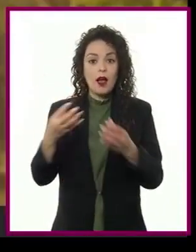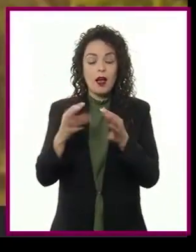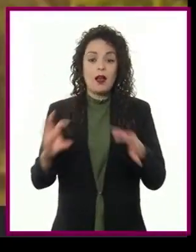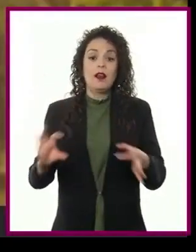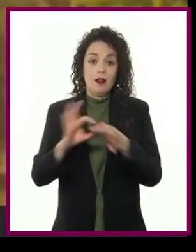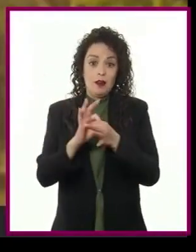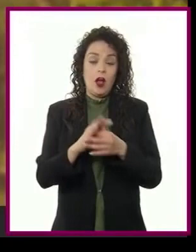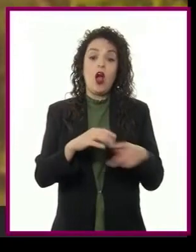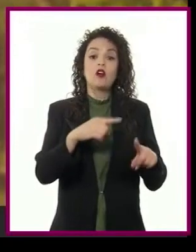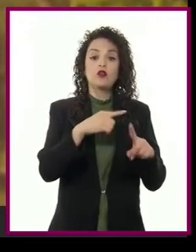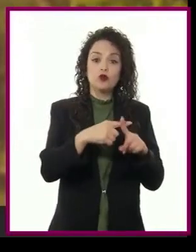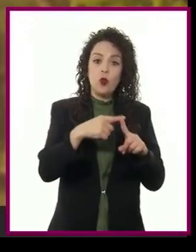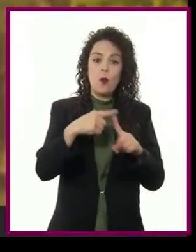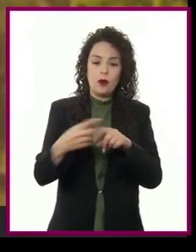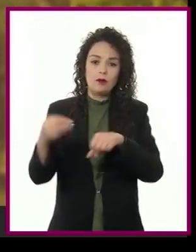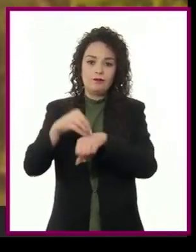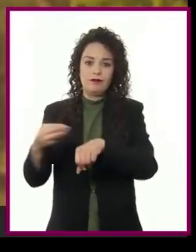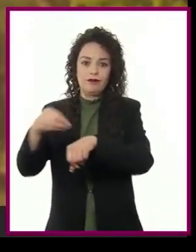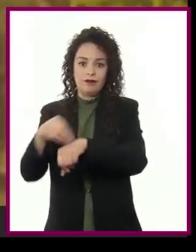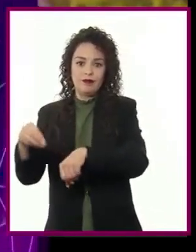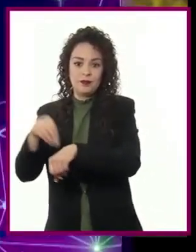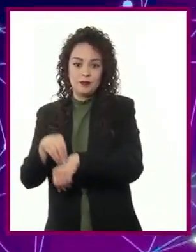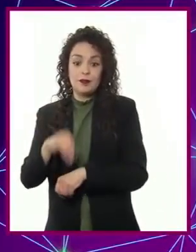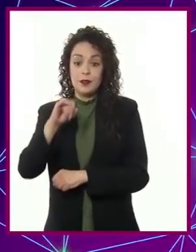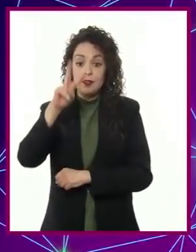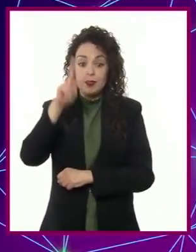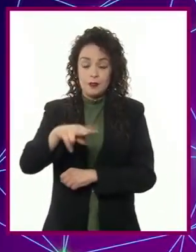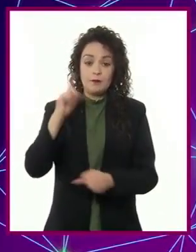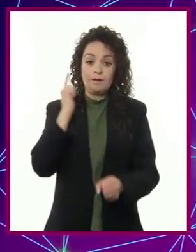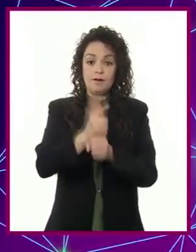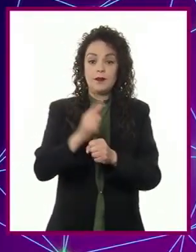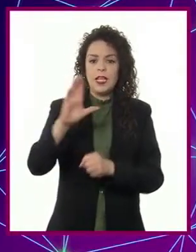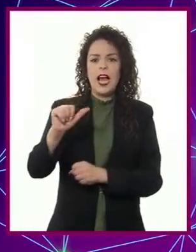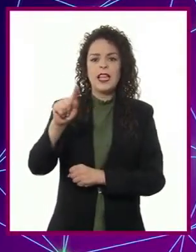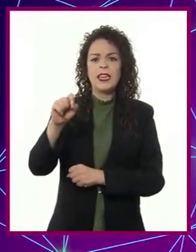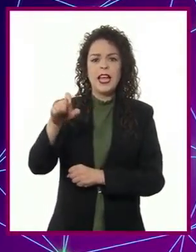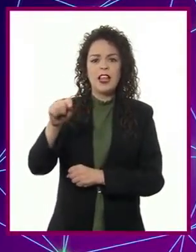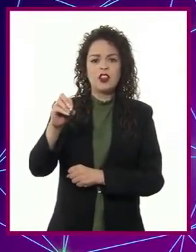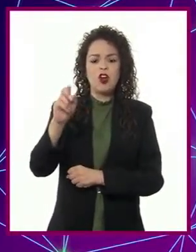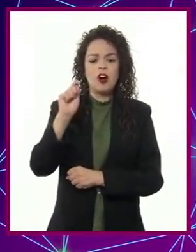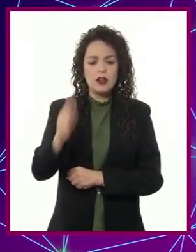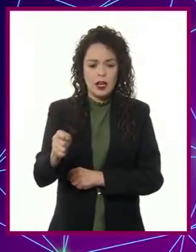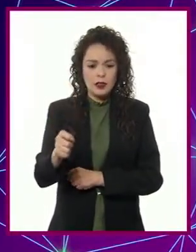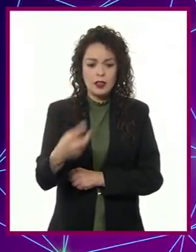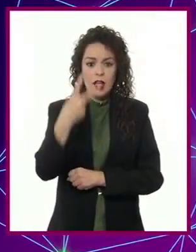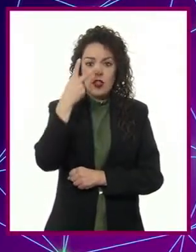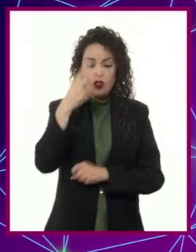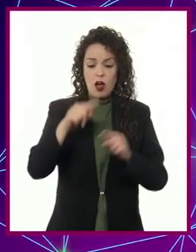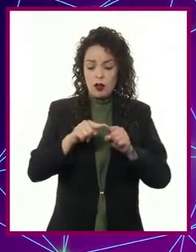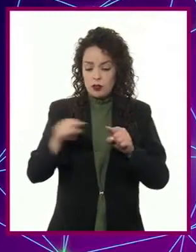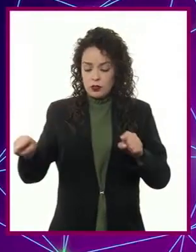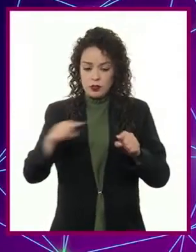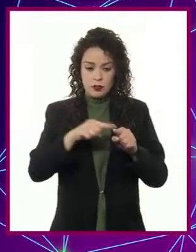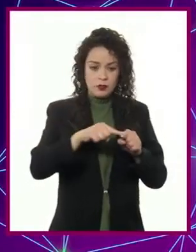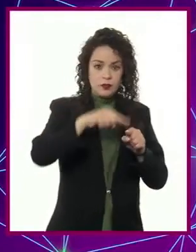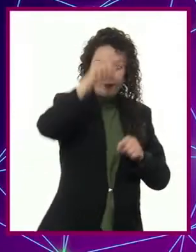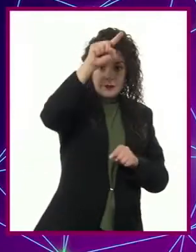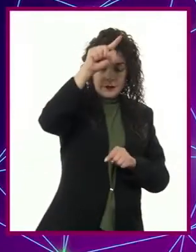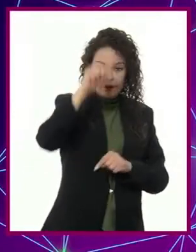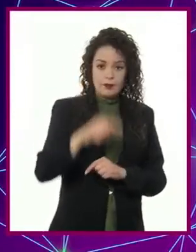dices, se identifican como catetos a los dos lados que conforman el ángulo recto de un